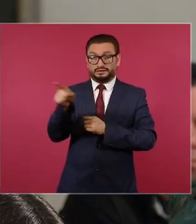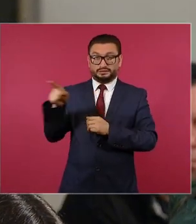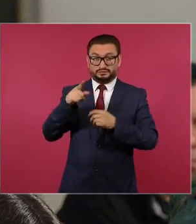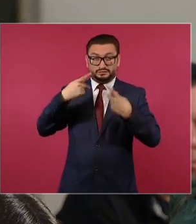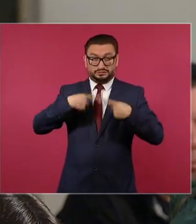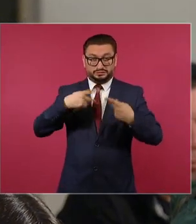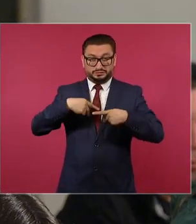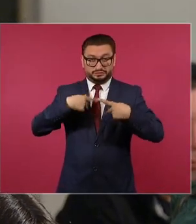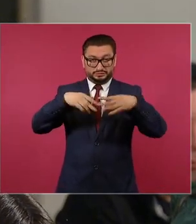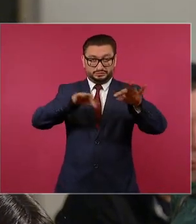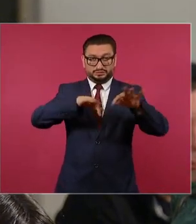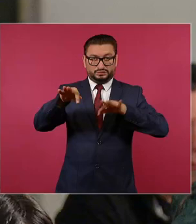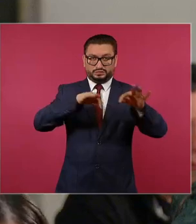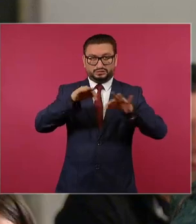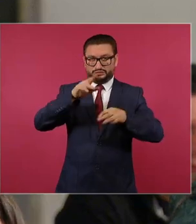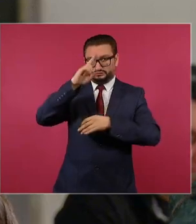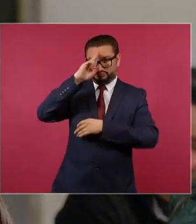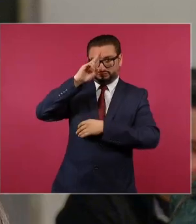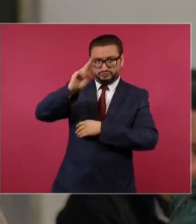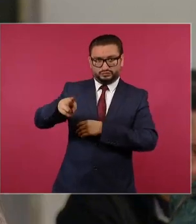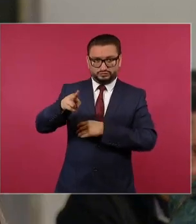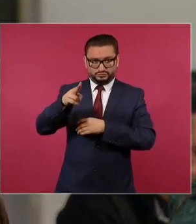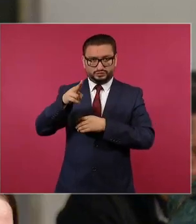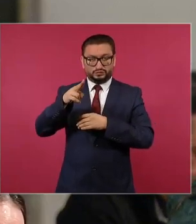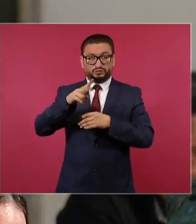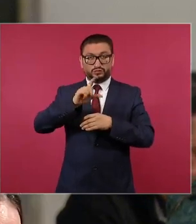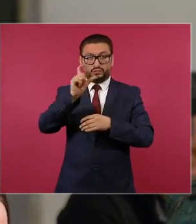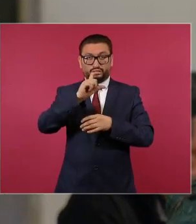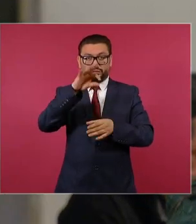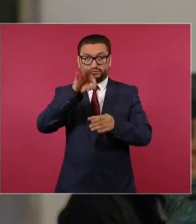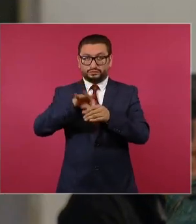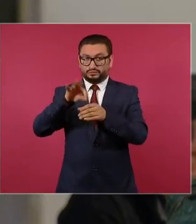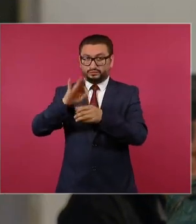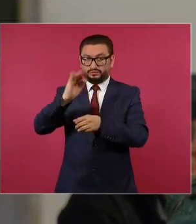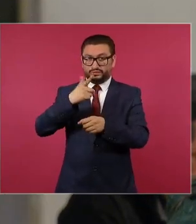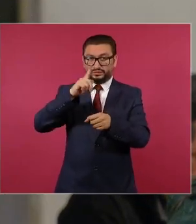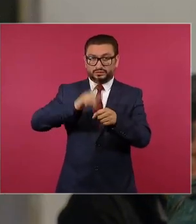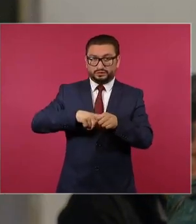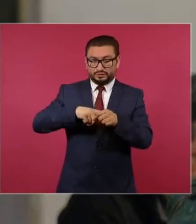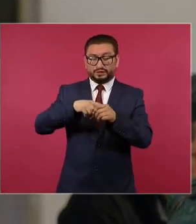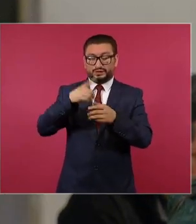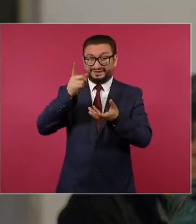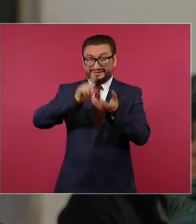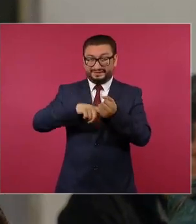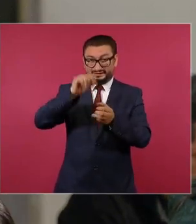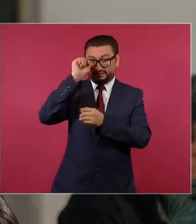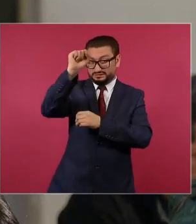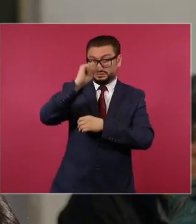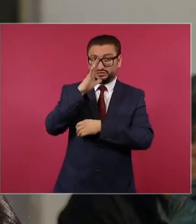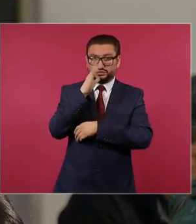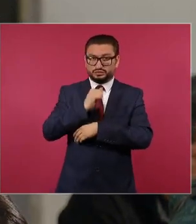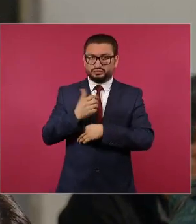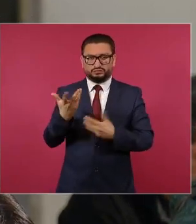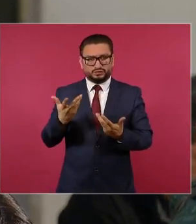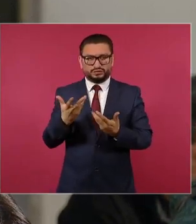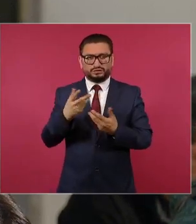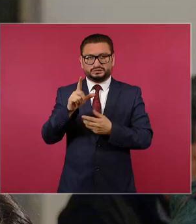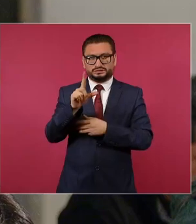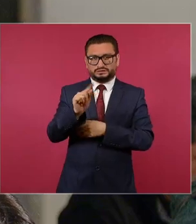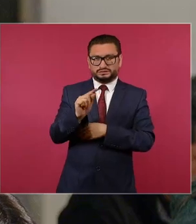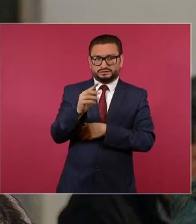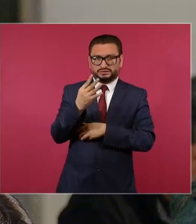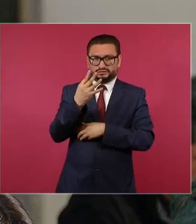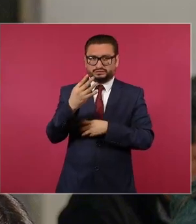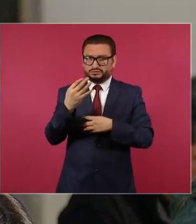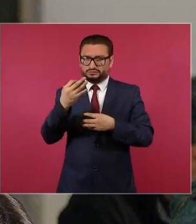los trabajadores participar en elecciones federales al interior del sindicato. 74